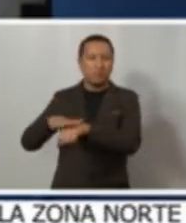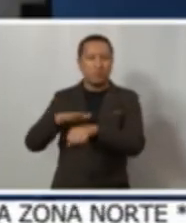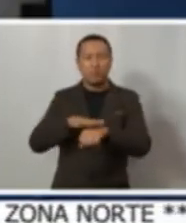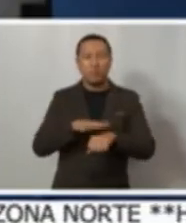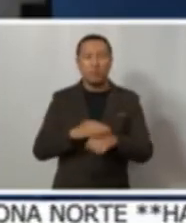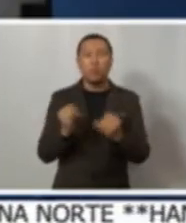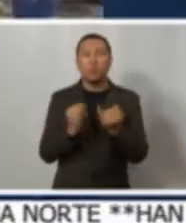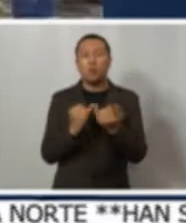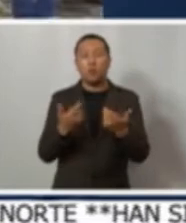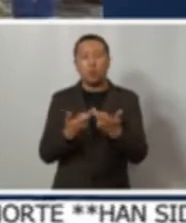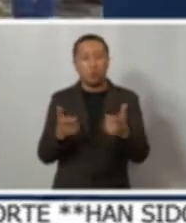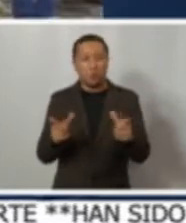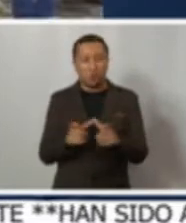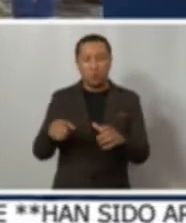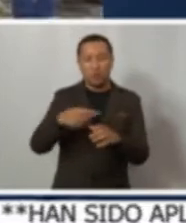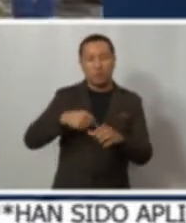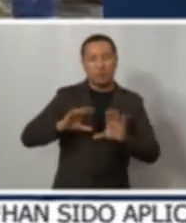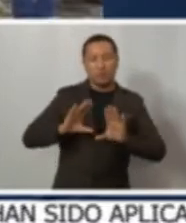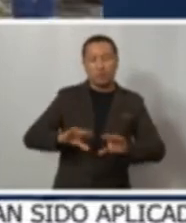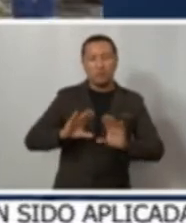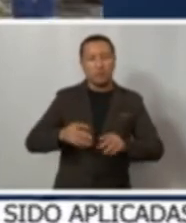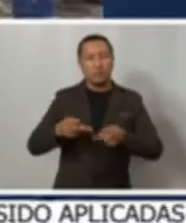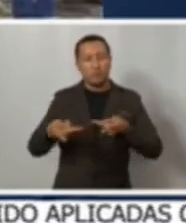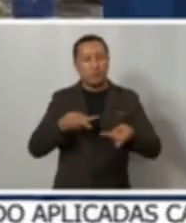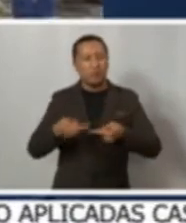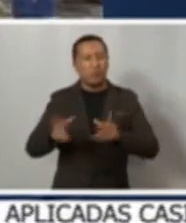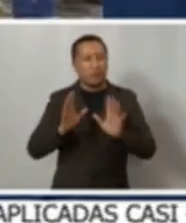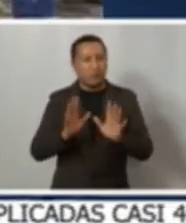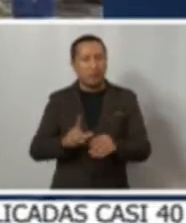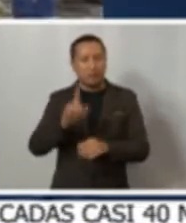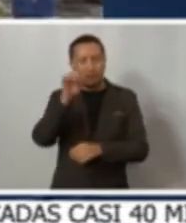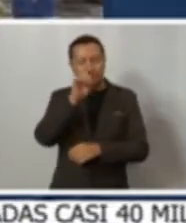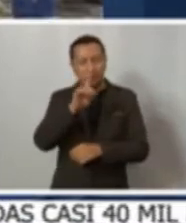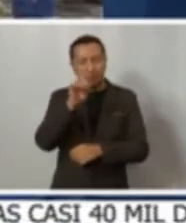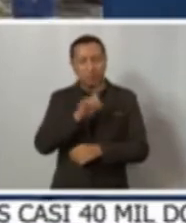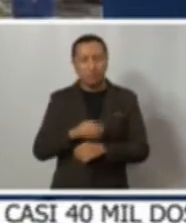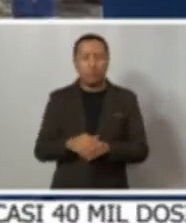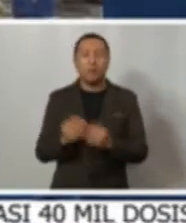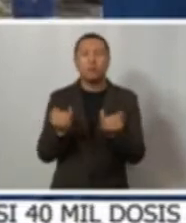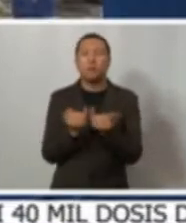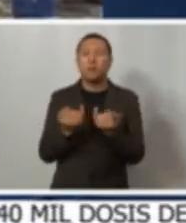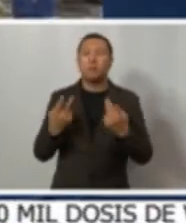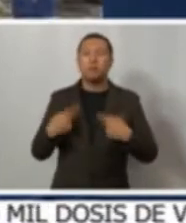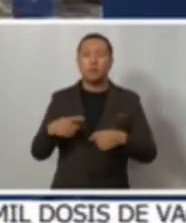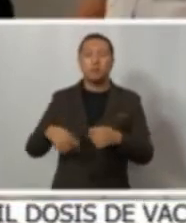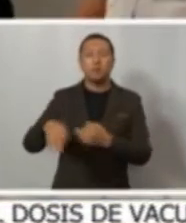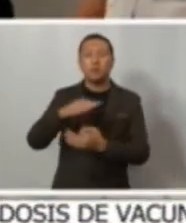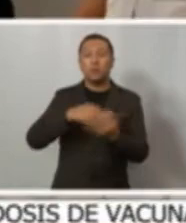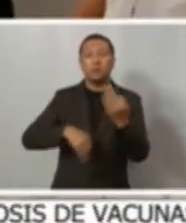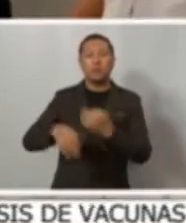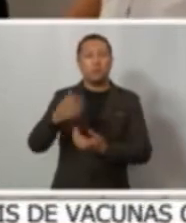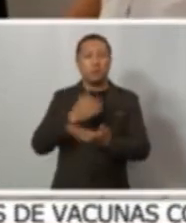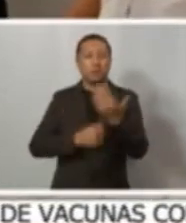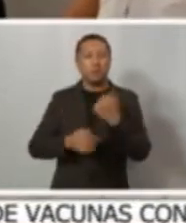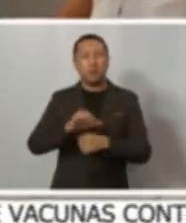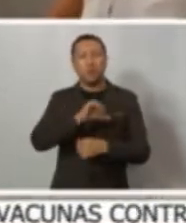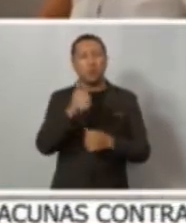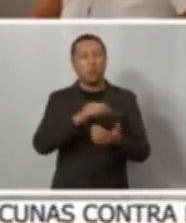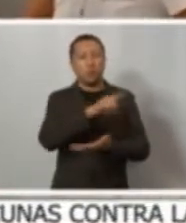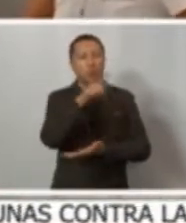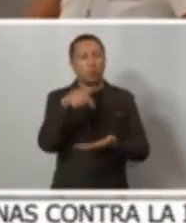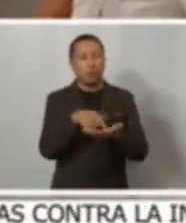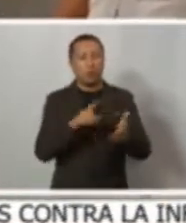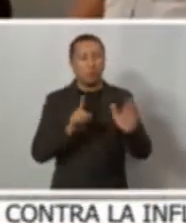durante y después de este huracán, independientemente de que fueron trasladados a un refugio seguro. Refugios que